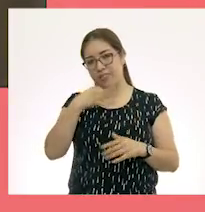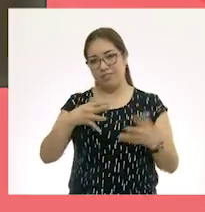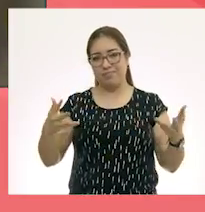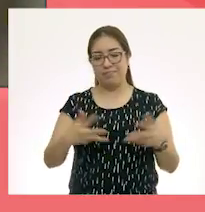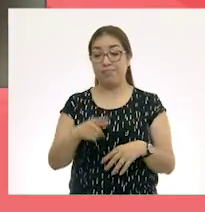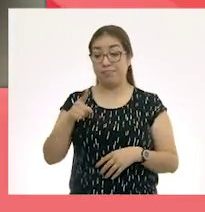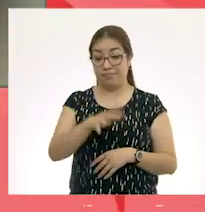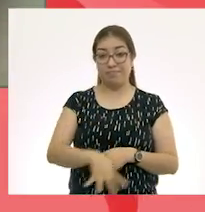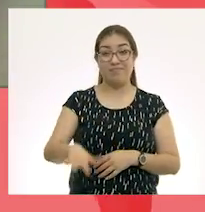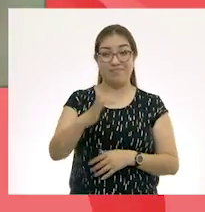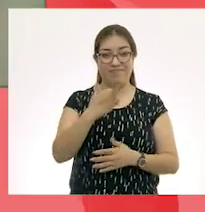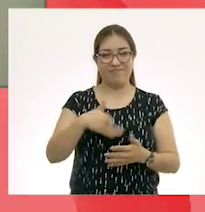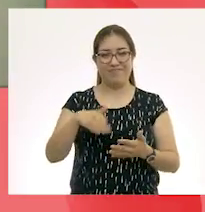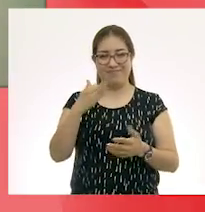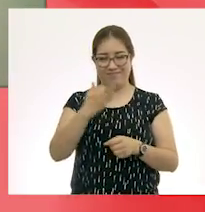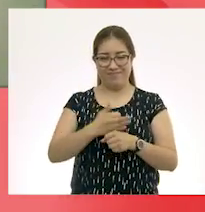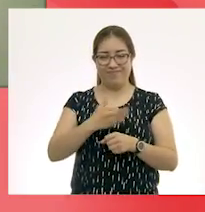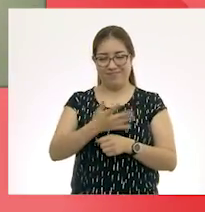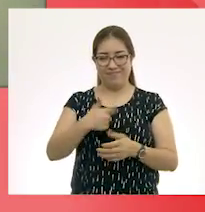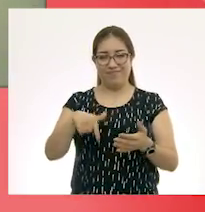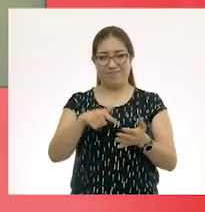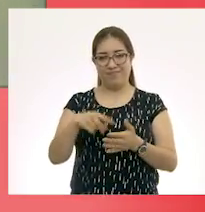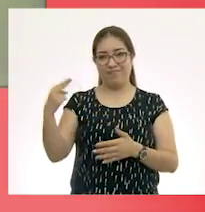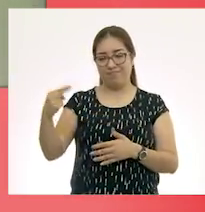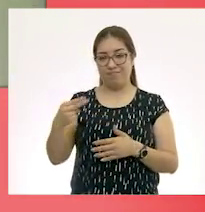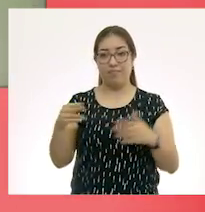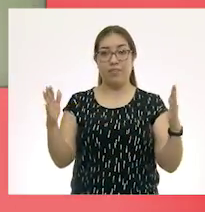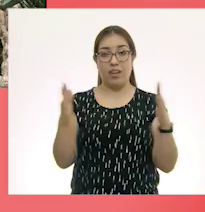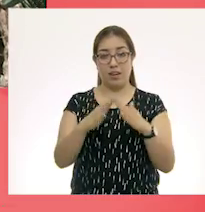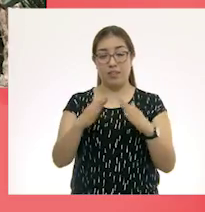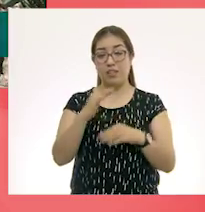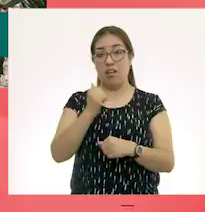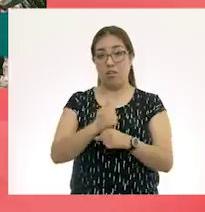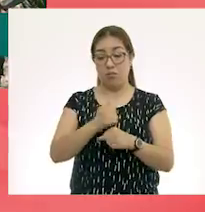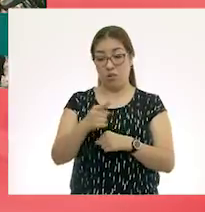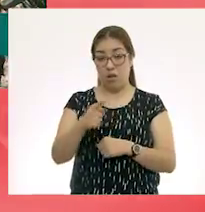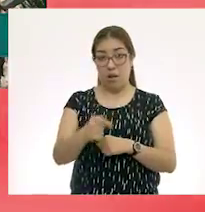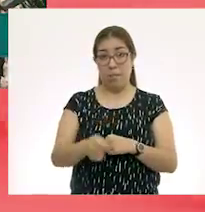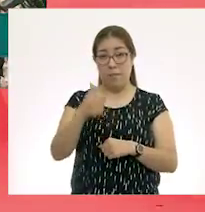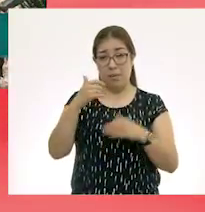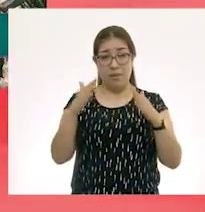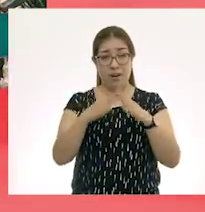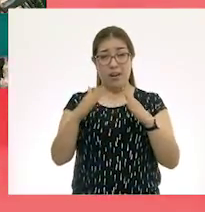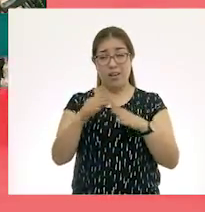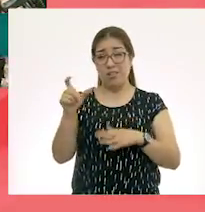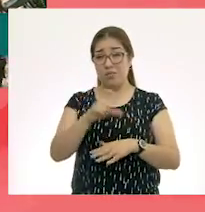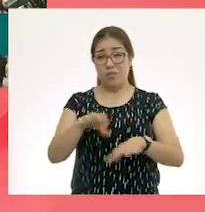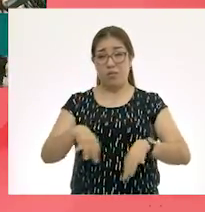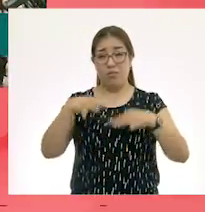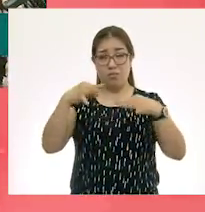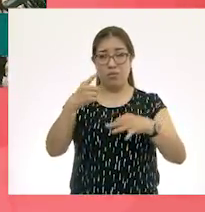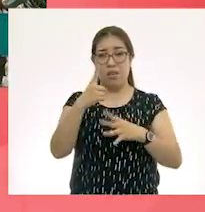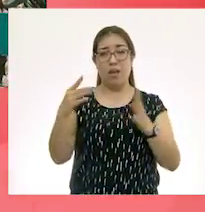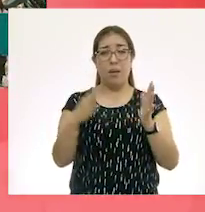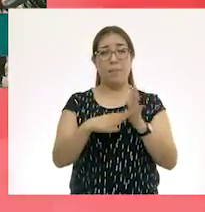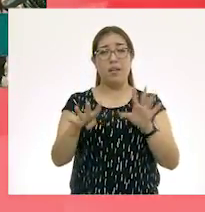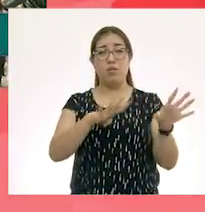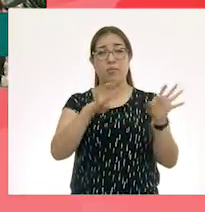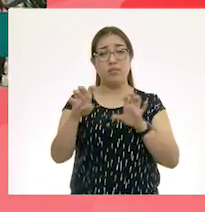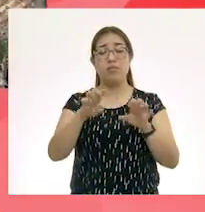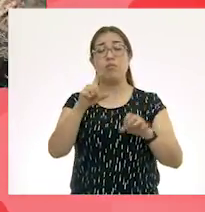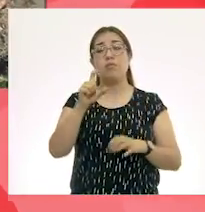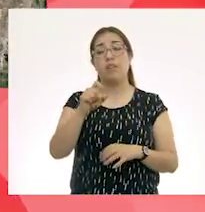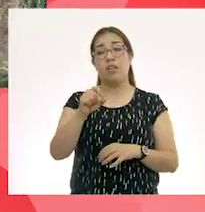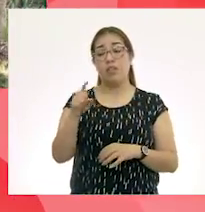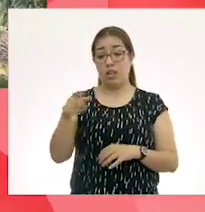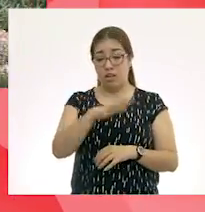Esta área en la que nos encontramos se llama Casa del Abuelo. Esta fue la primera casa que se fundó en 1920. En esta área que